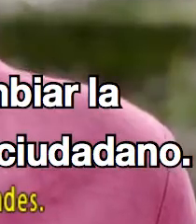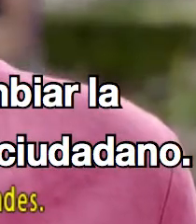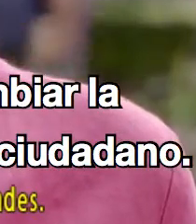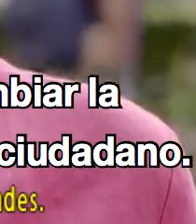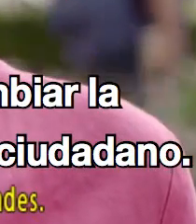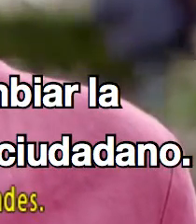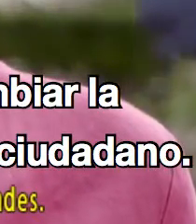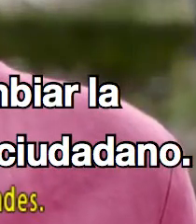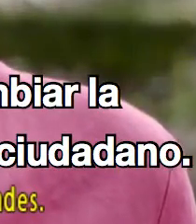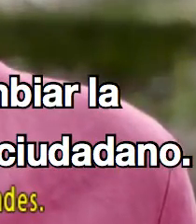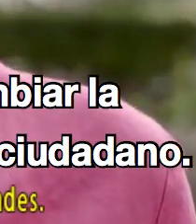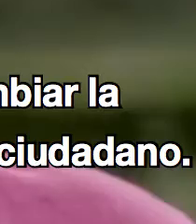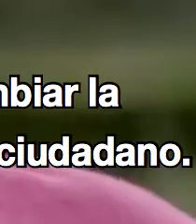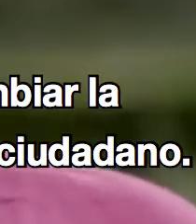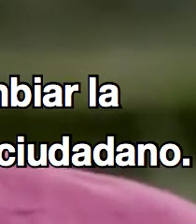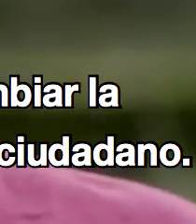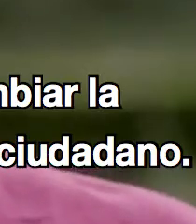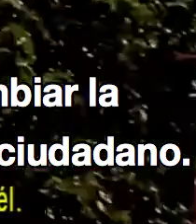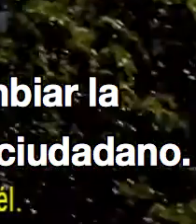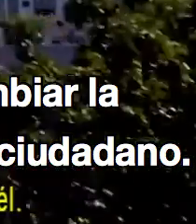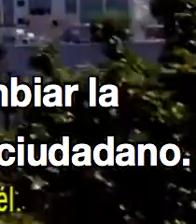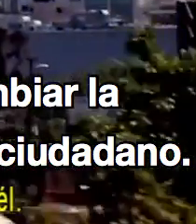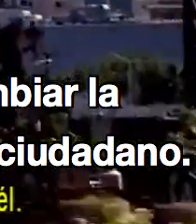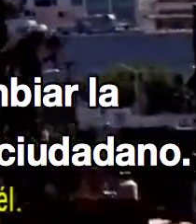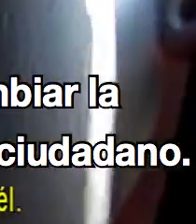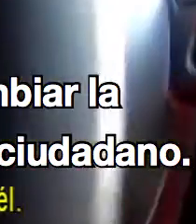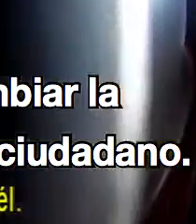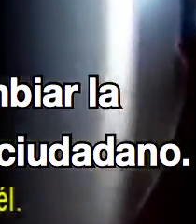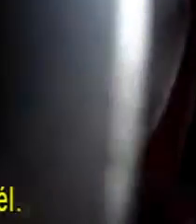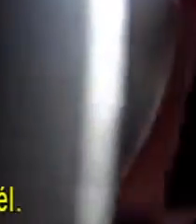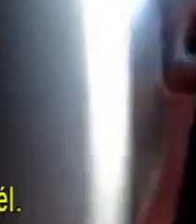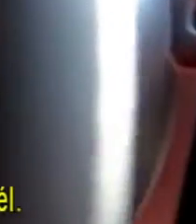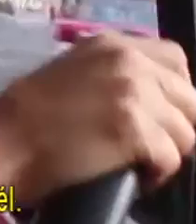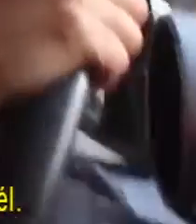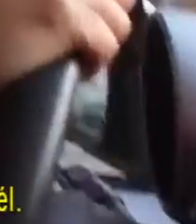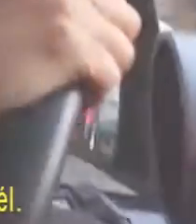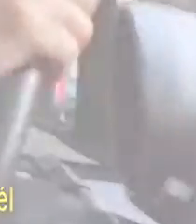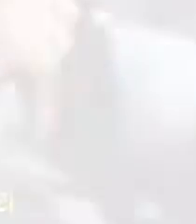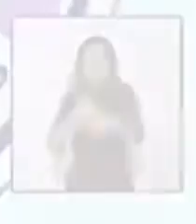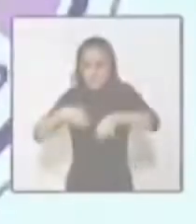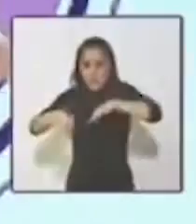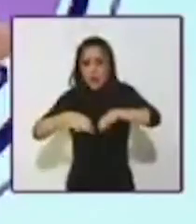propuesta de cambiar la modalidad del gobierno y que sea el primer gobierno ciudadano.